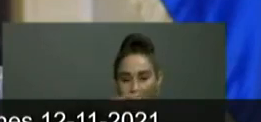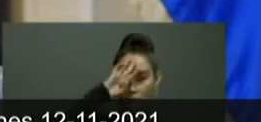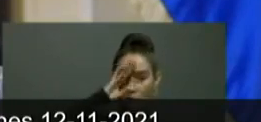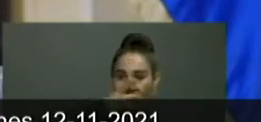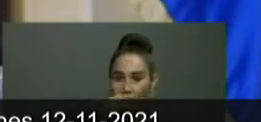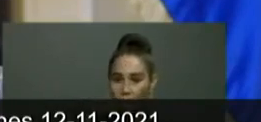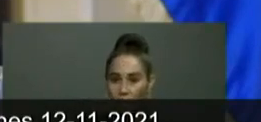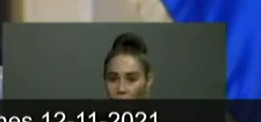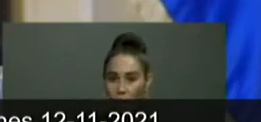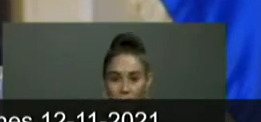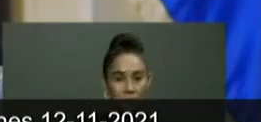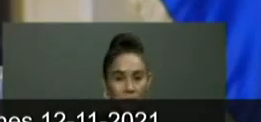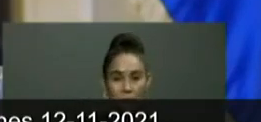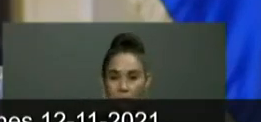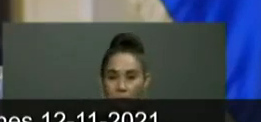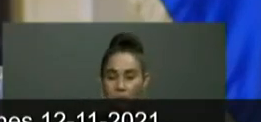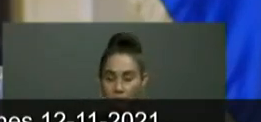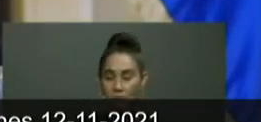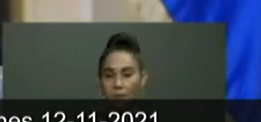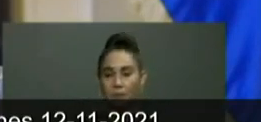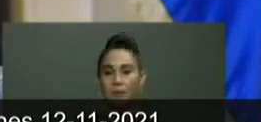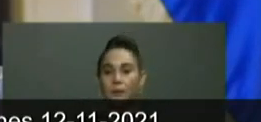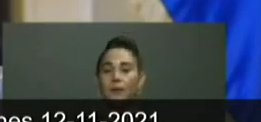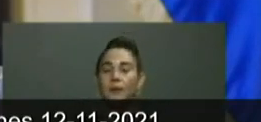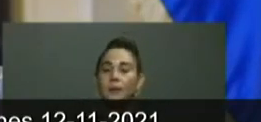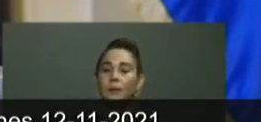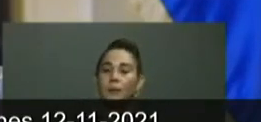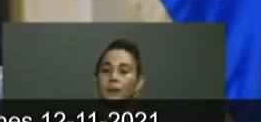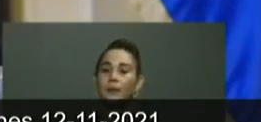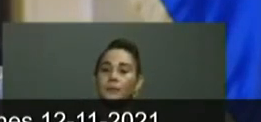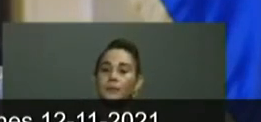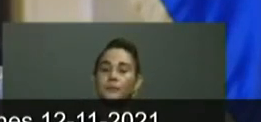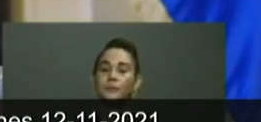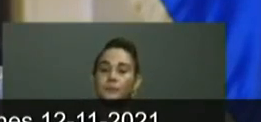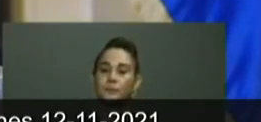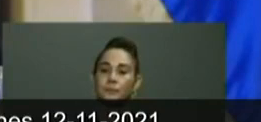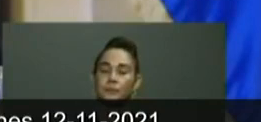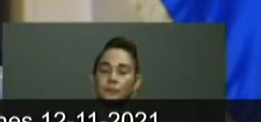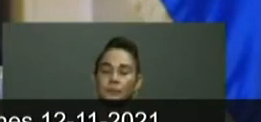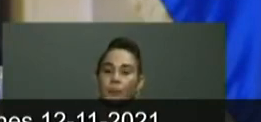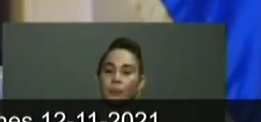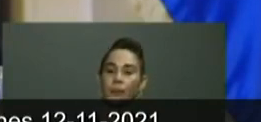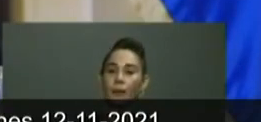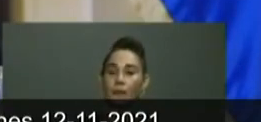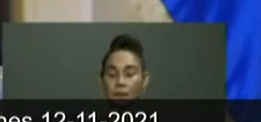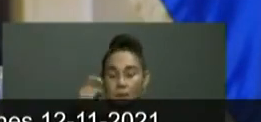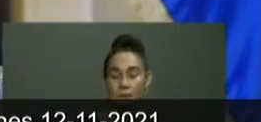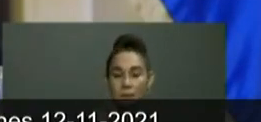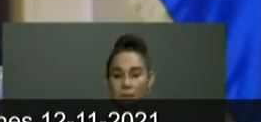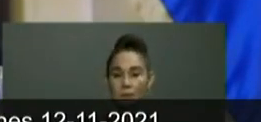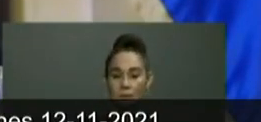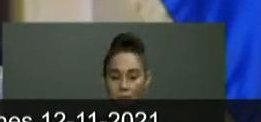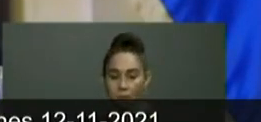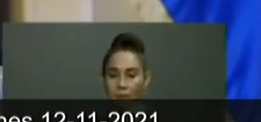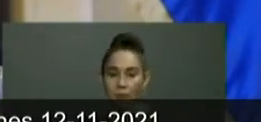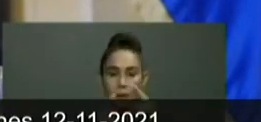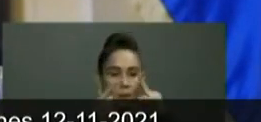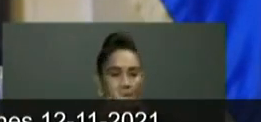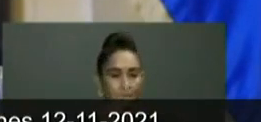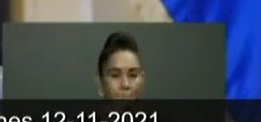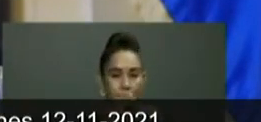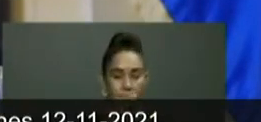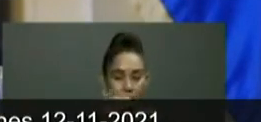difícil salvar a una persona, porque tiene que haber un chequeo prenatal mes por